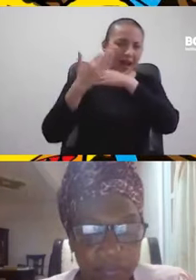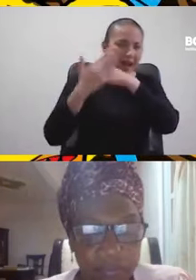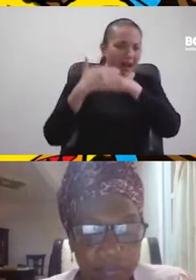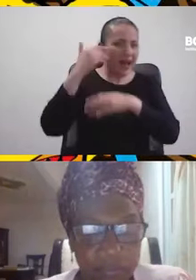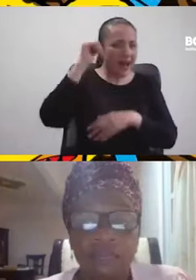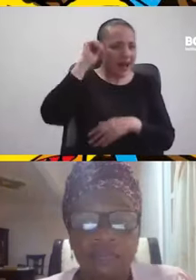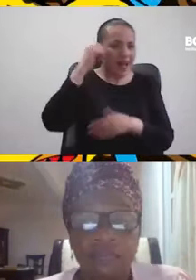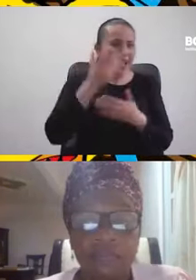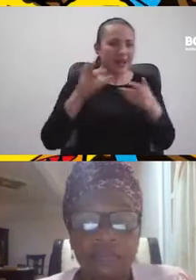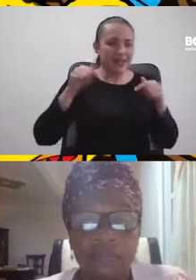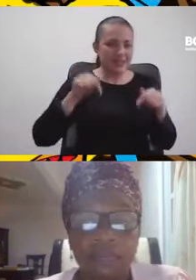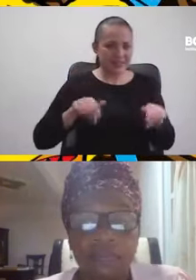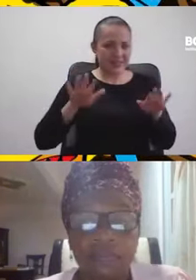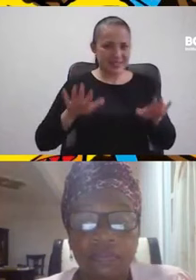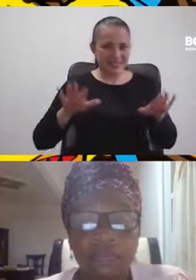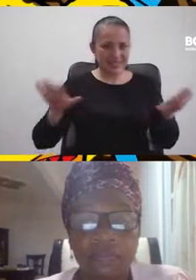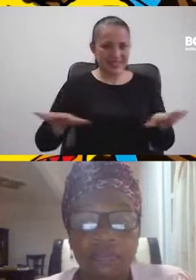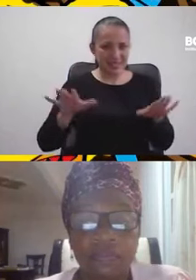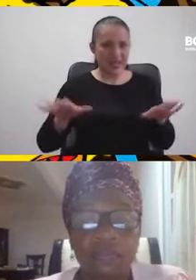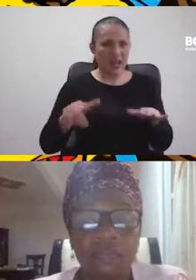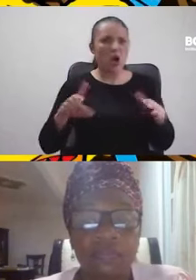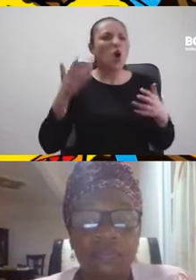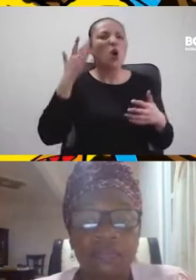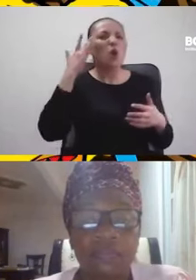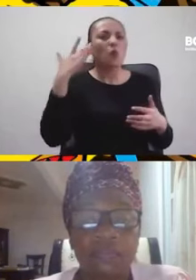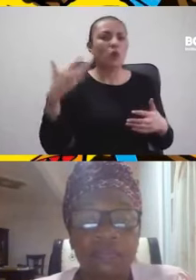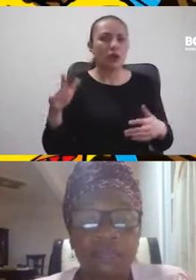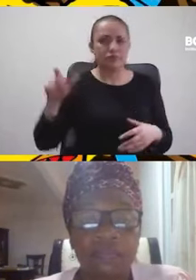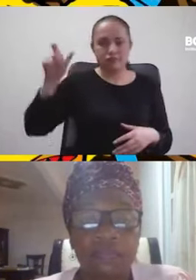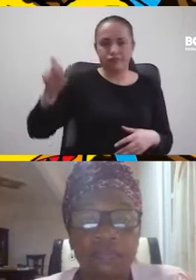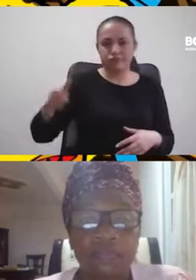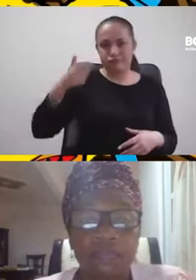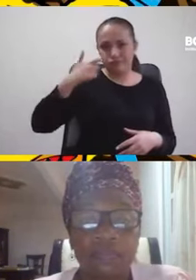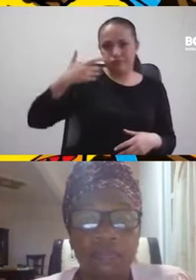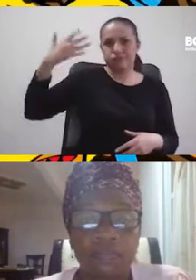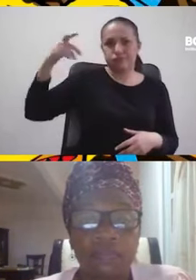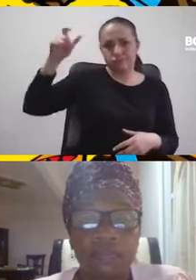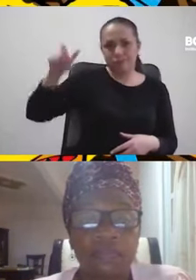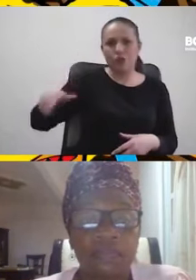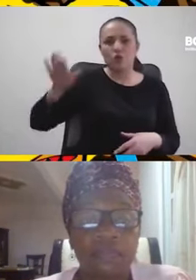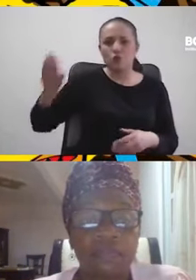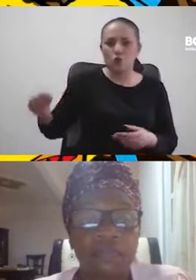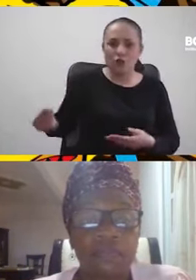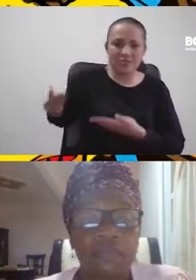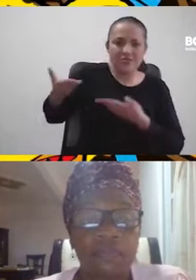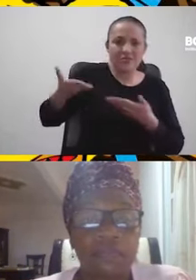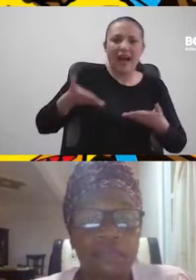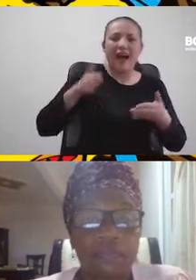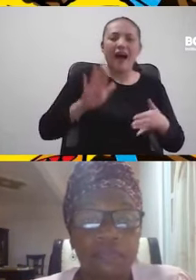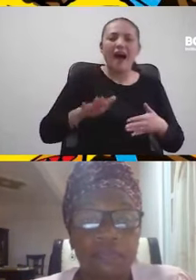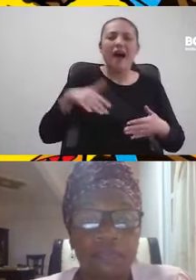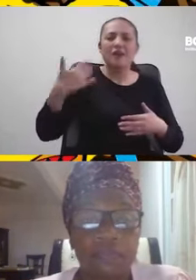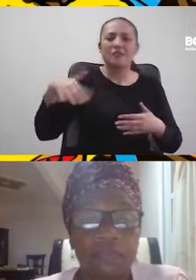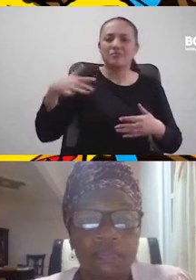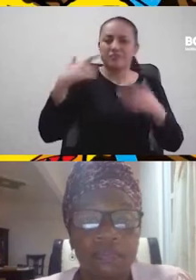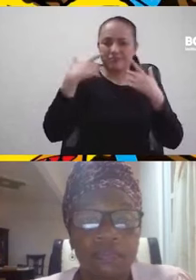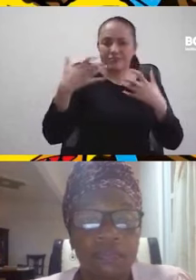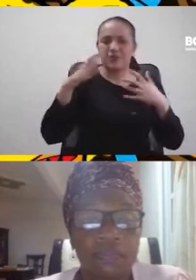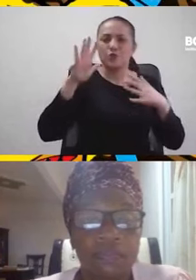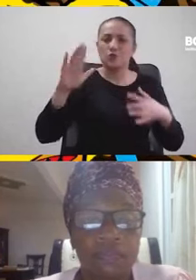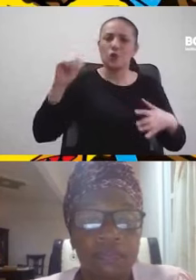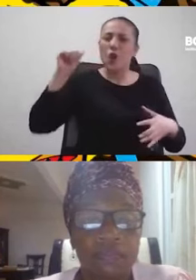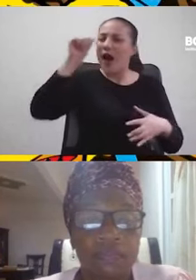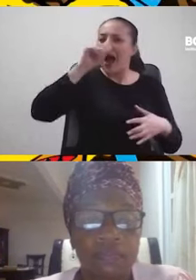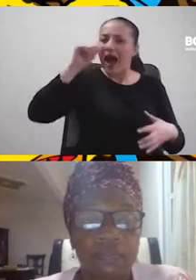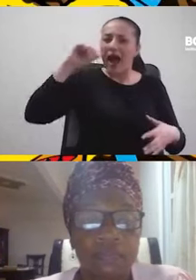marco, porque es el más grande como tal del aporte de toda esa cultura afrocolombiano,